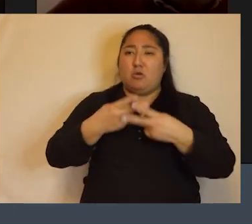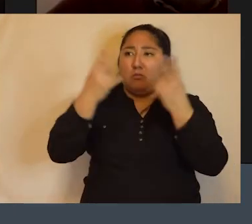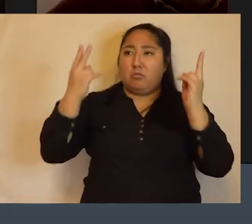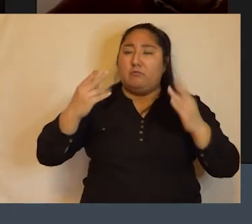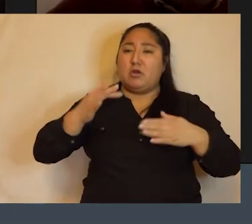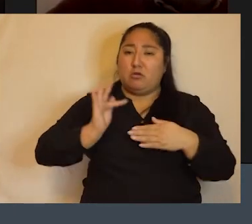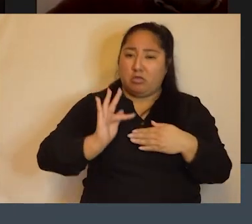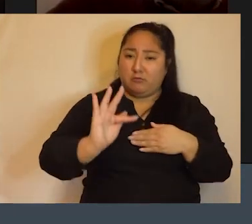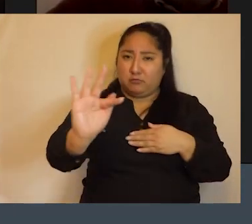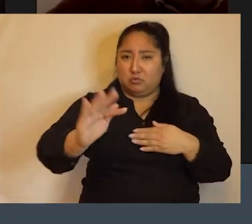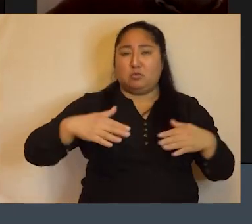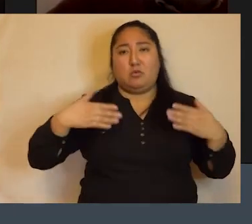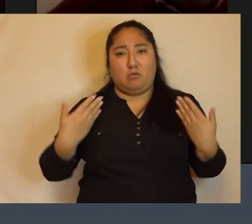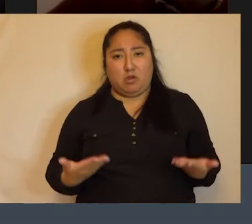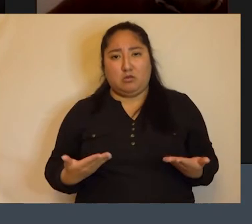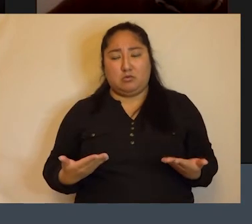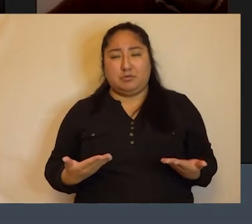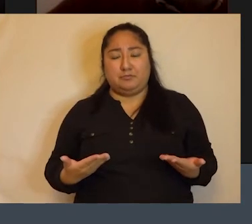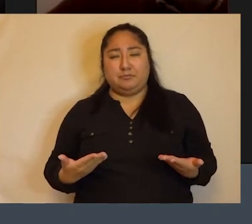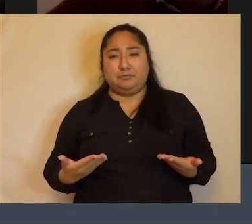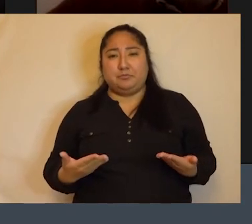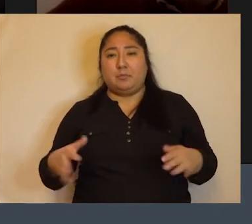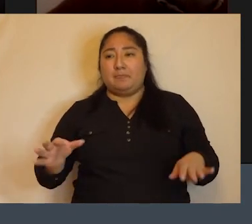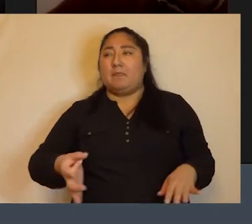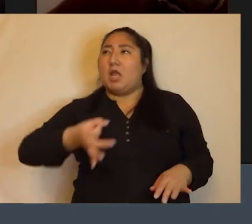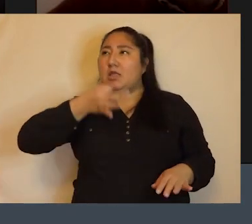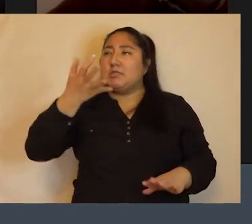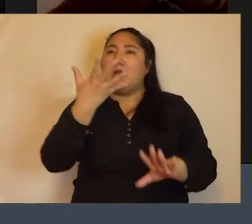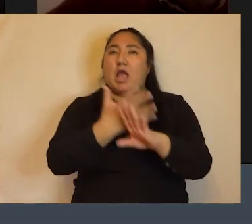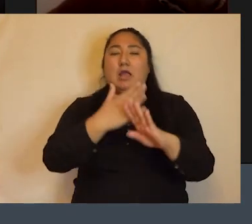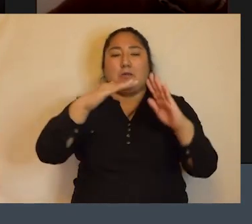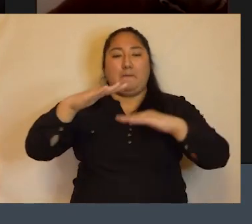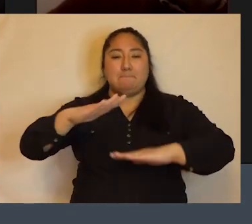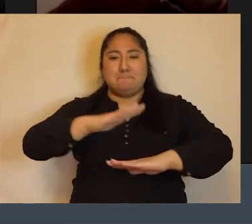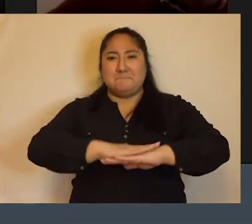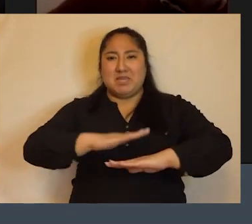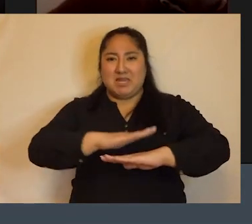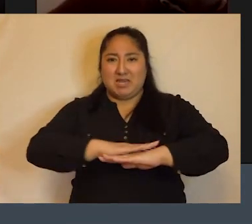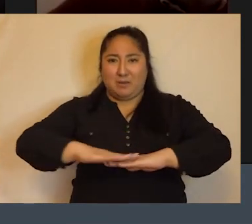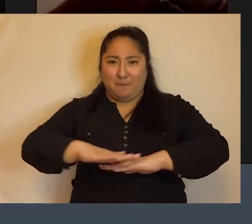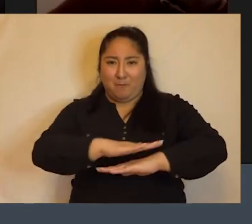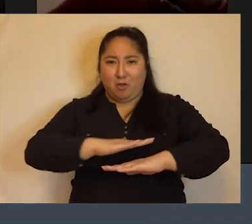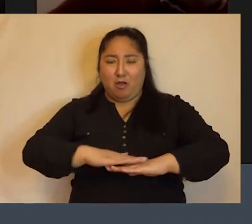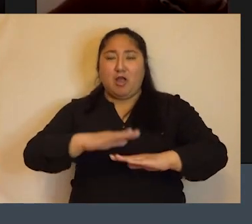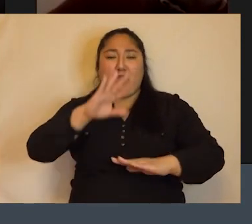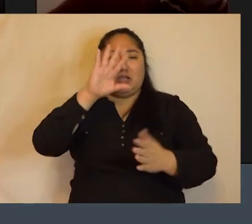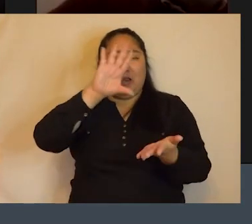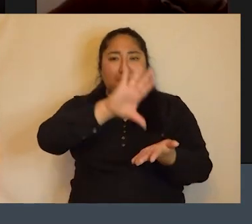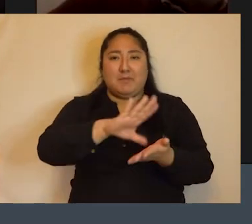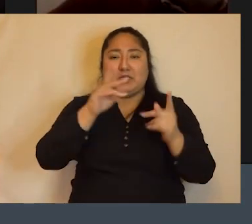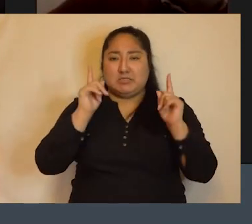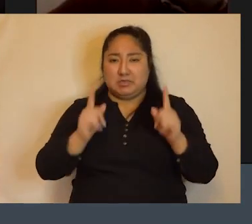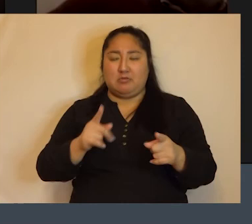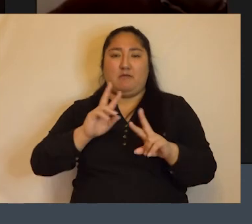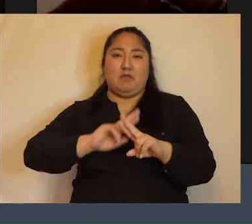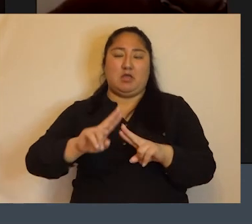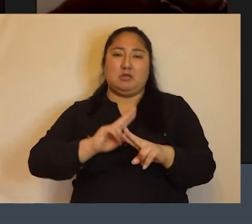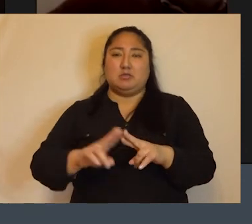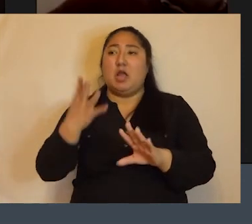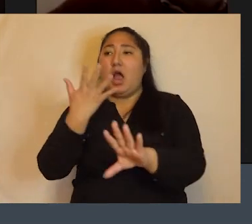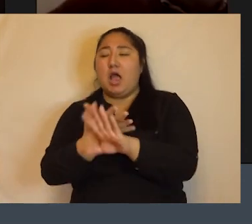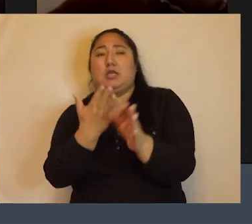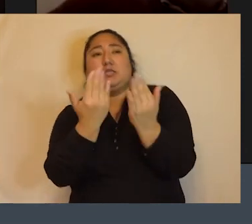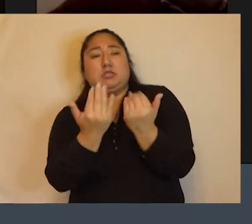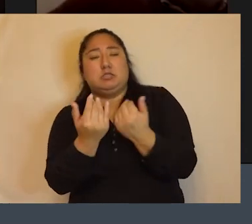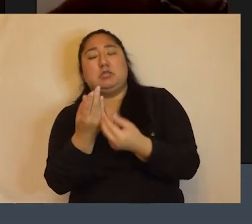del futuro o actuales, en términos de establecer que hay mínimos que el país debe tratar de satisfacer, que